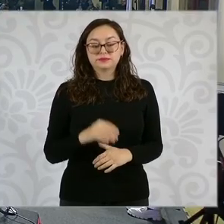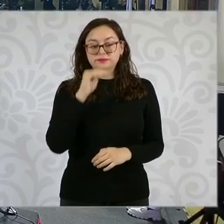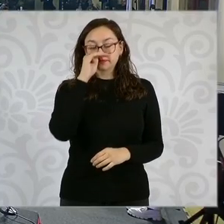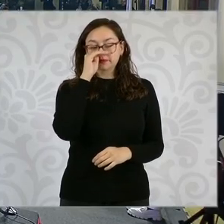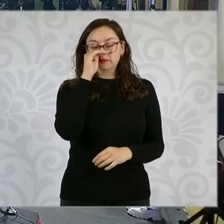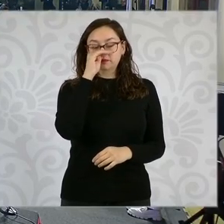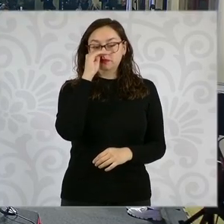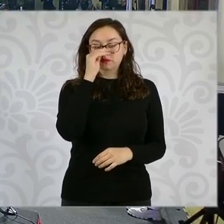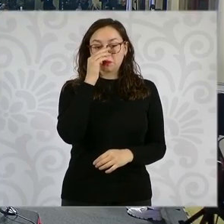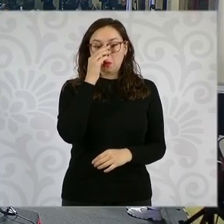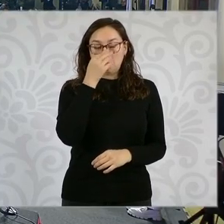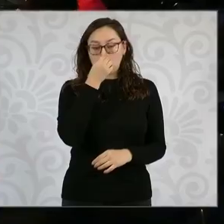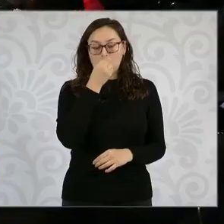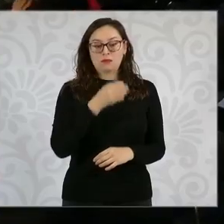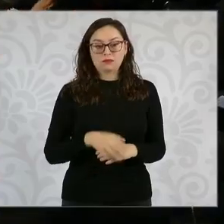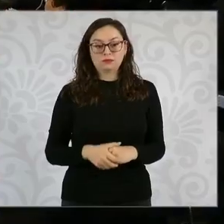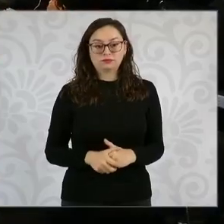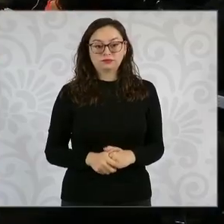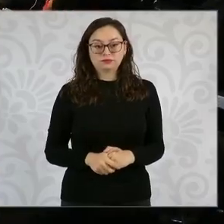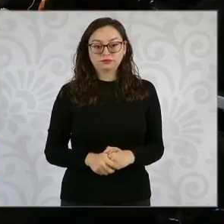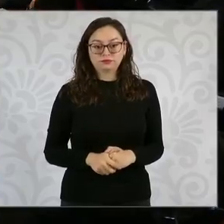¿Quién más? A ver, por acá, Carlos.